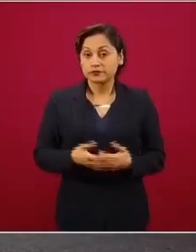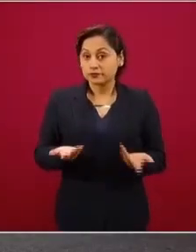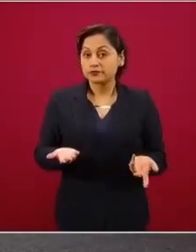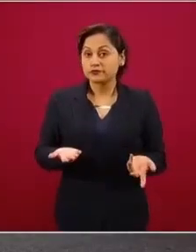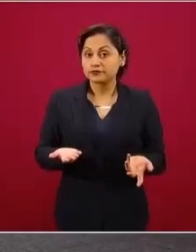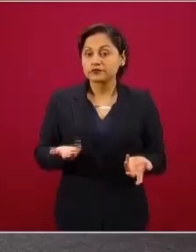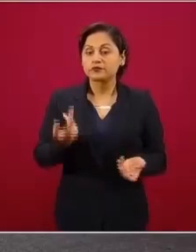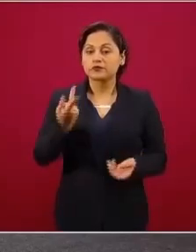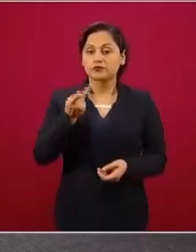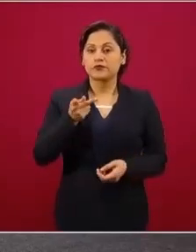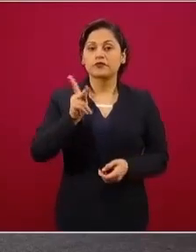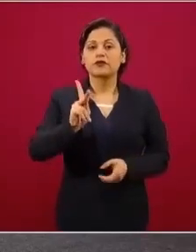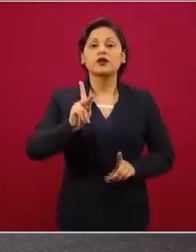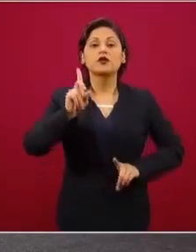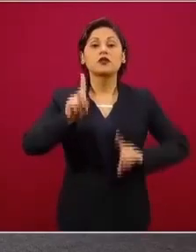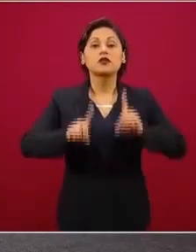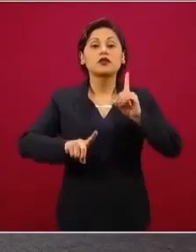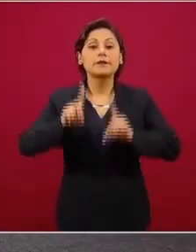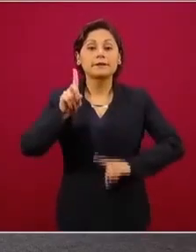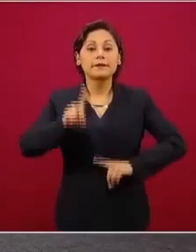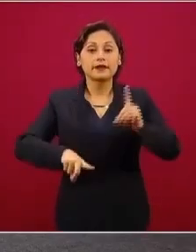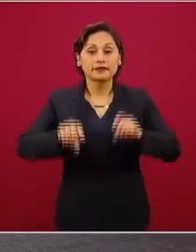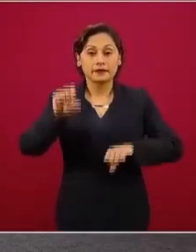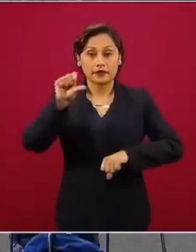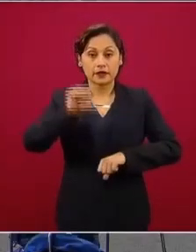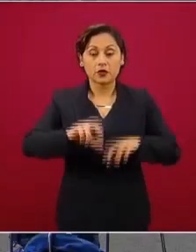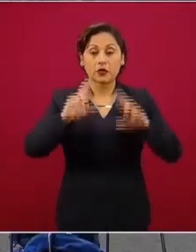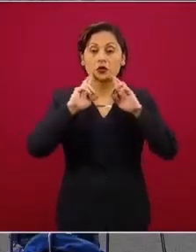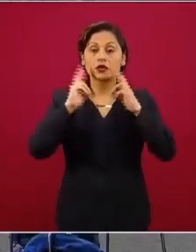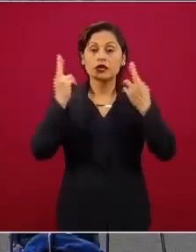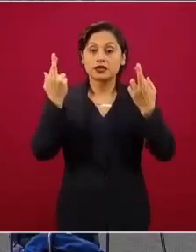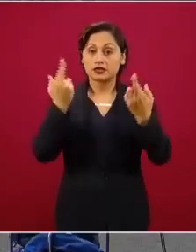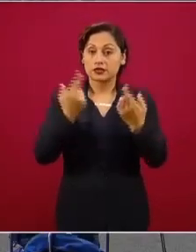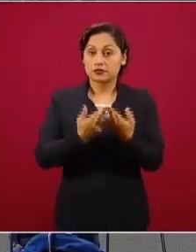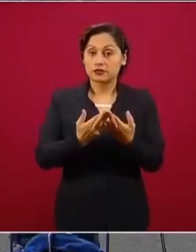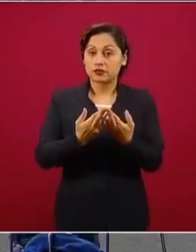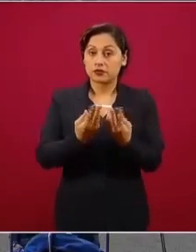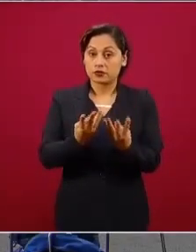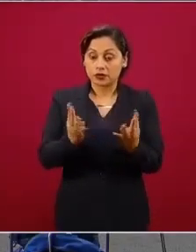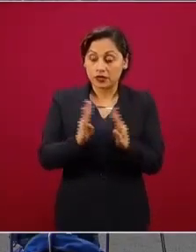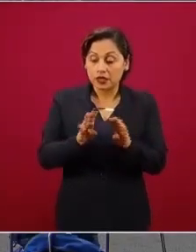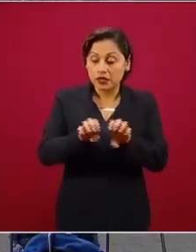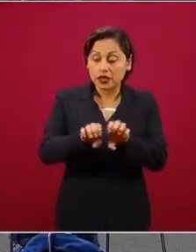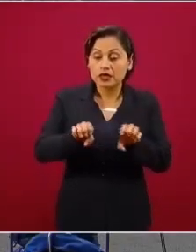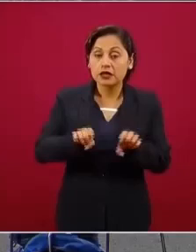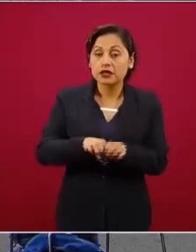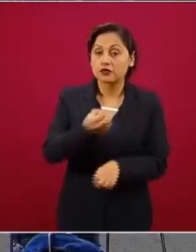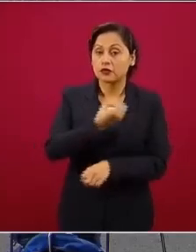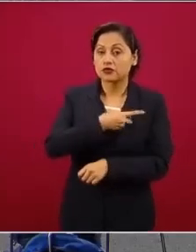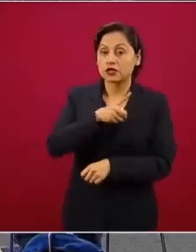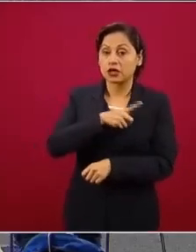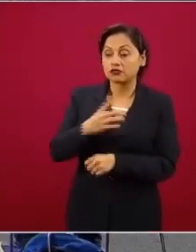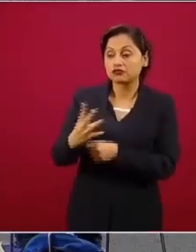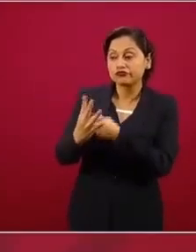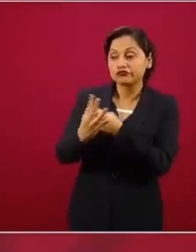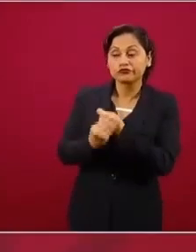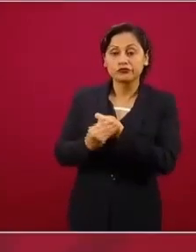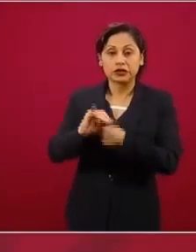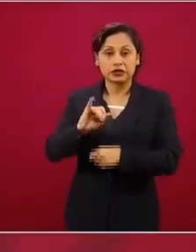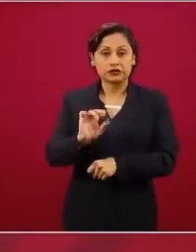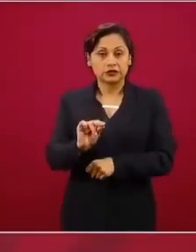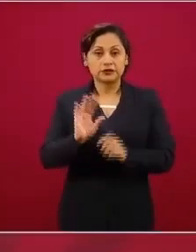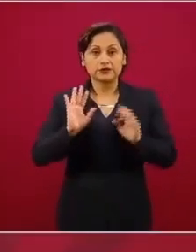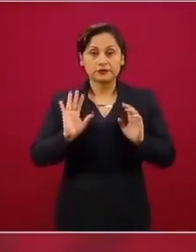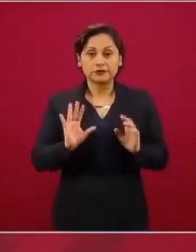autoriza gabinete de salud también para ir a